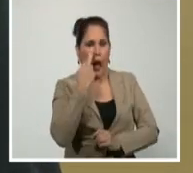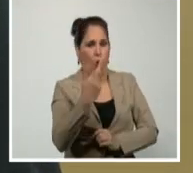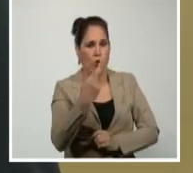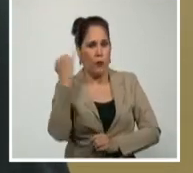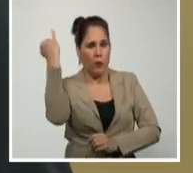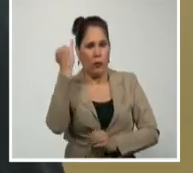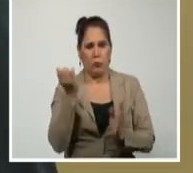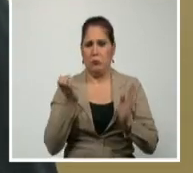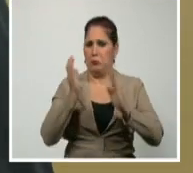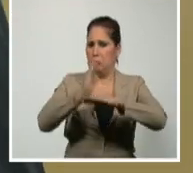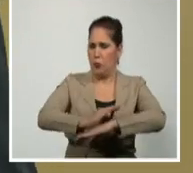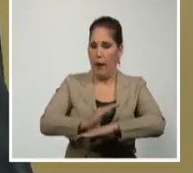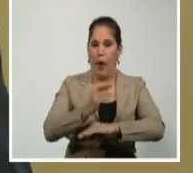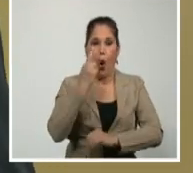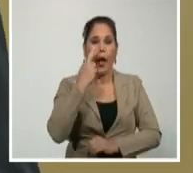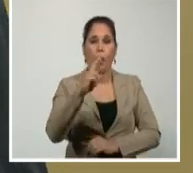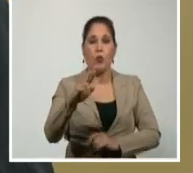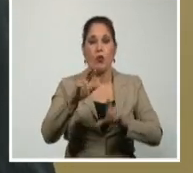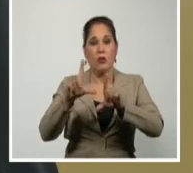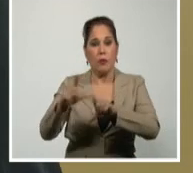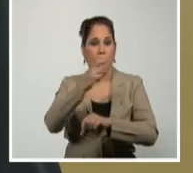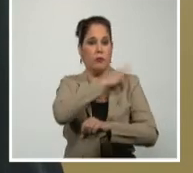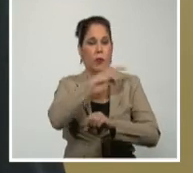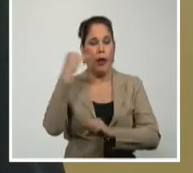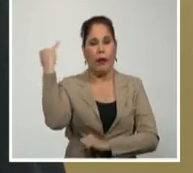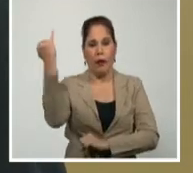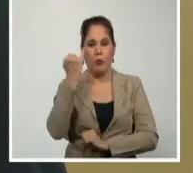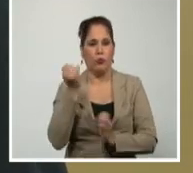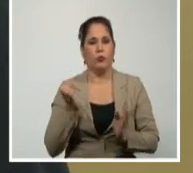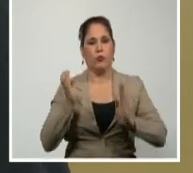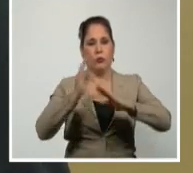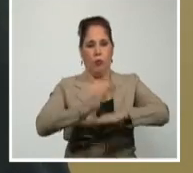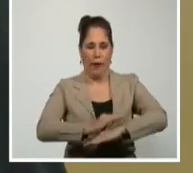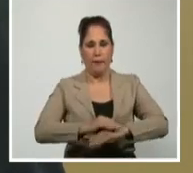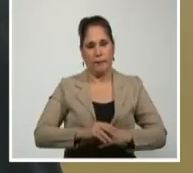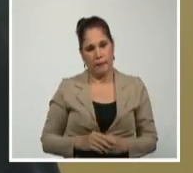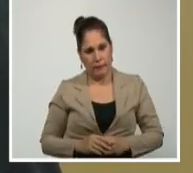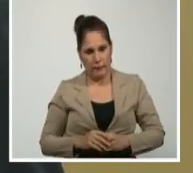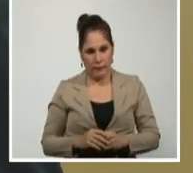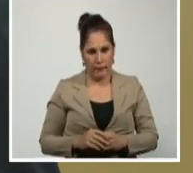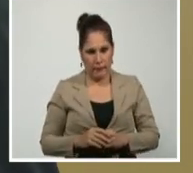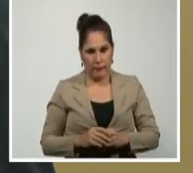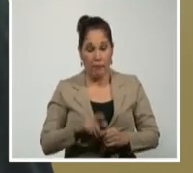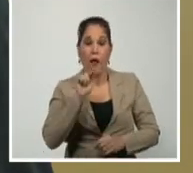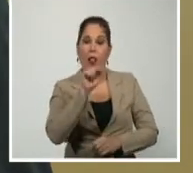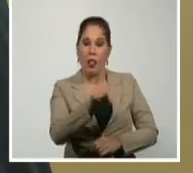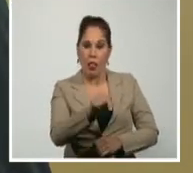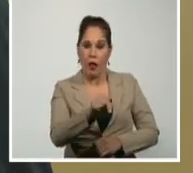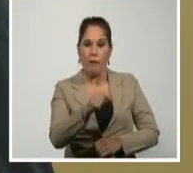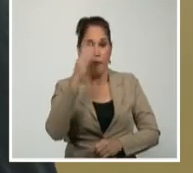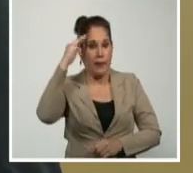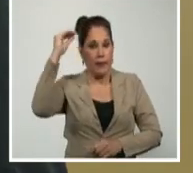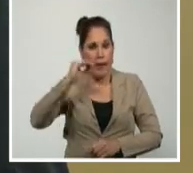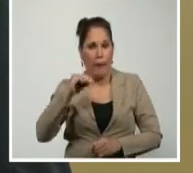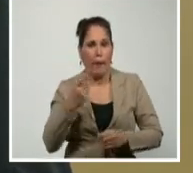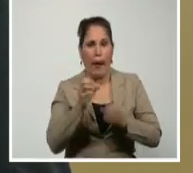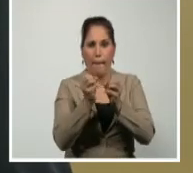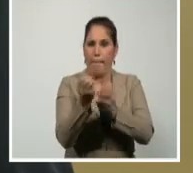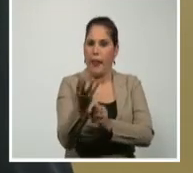internacional o de reconocimiento por autoridad internacional alguna, que existen y se concibieron para